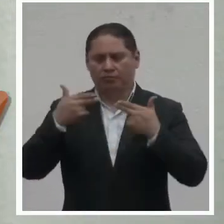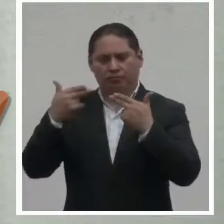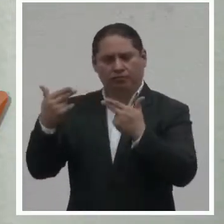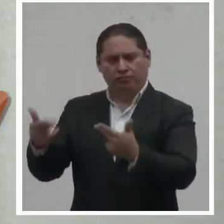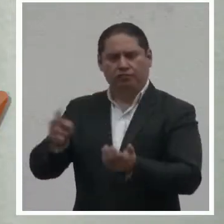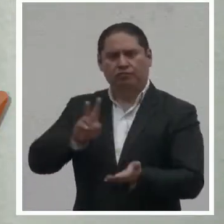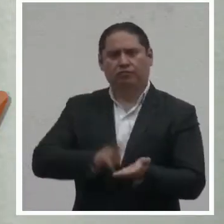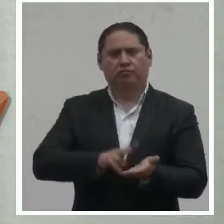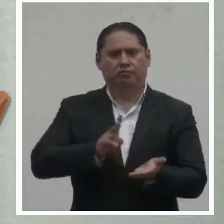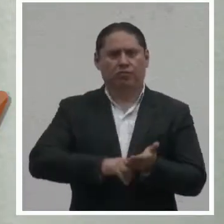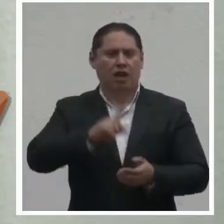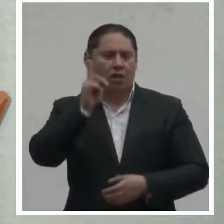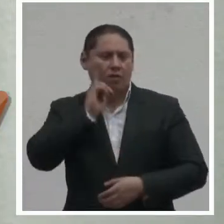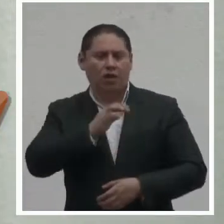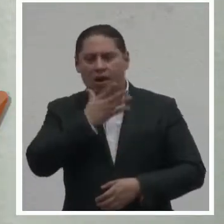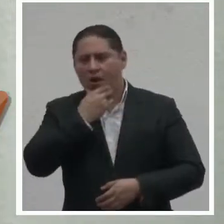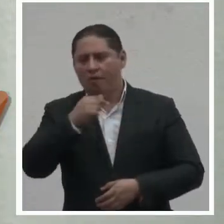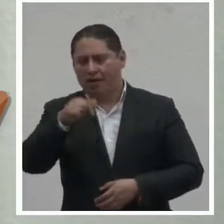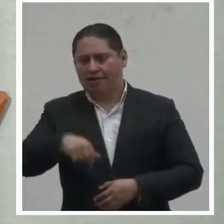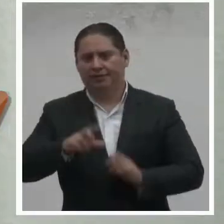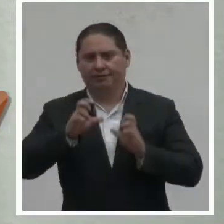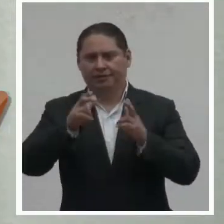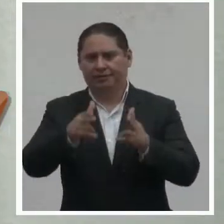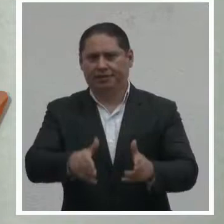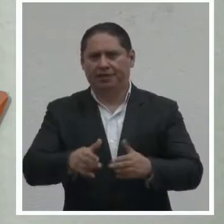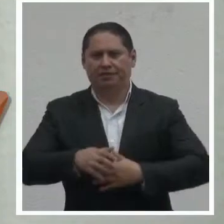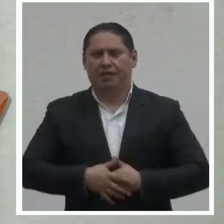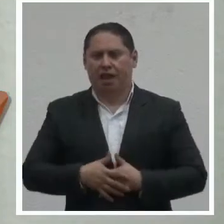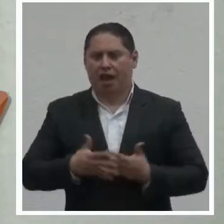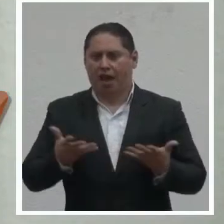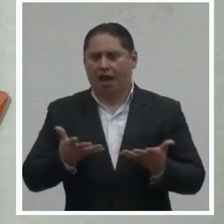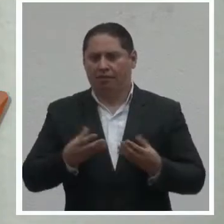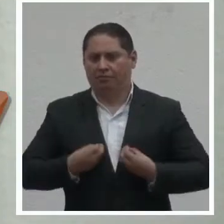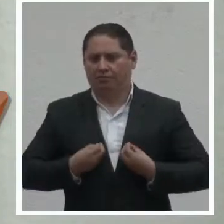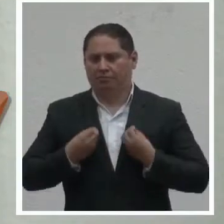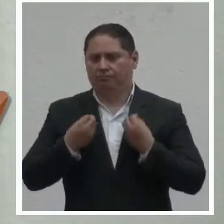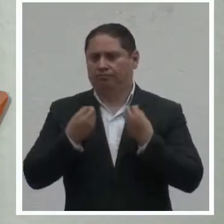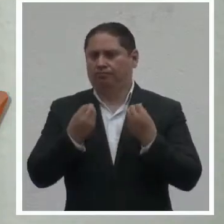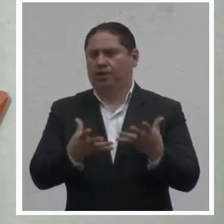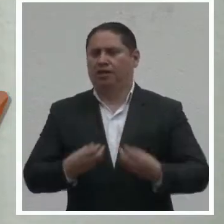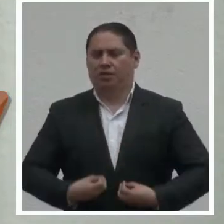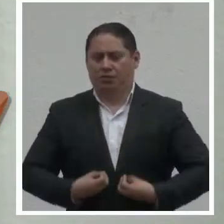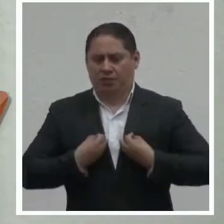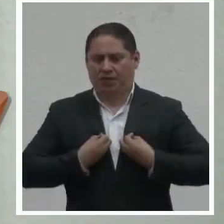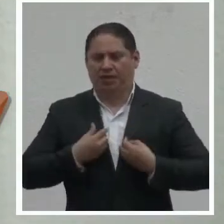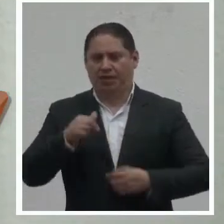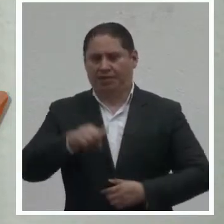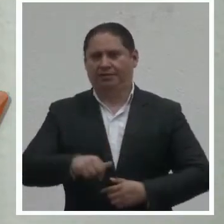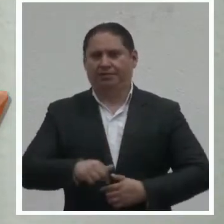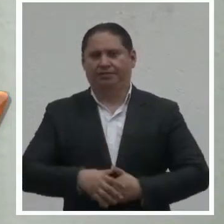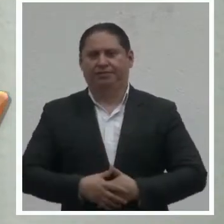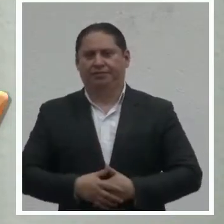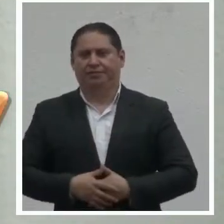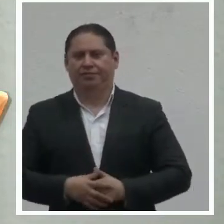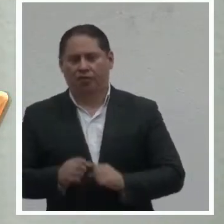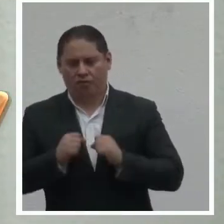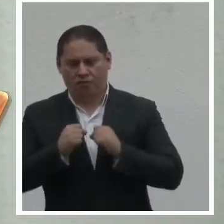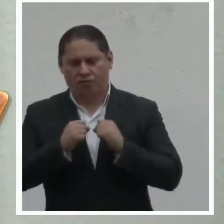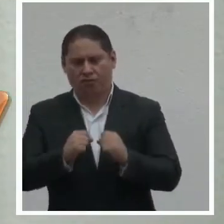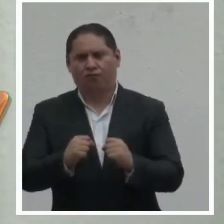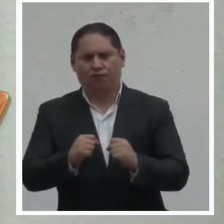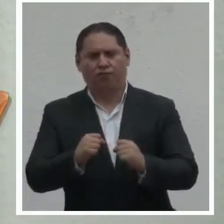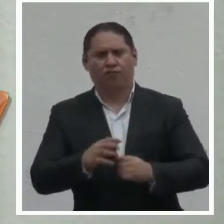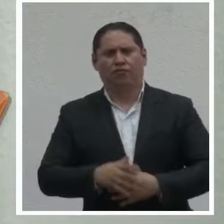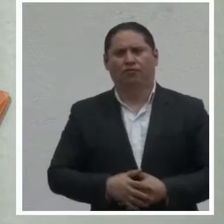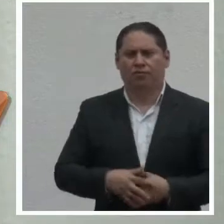de mujeres y hombres chiapanecos que han entregado su vida por la democracia. La fuerza del